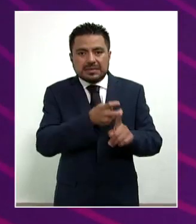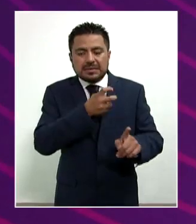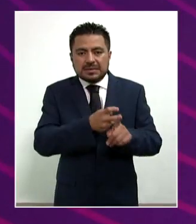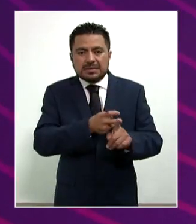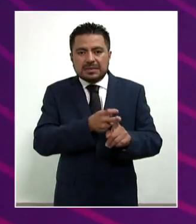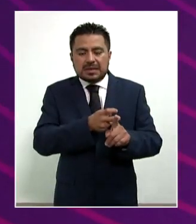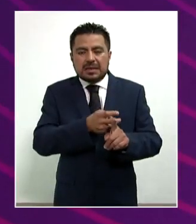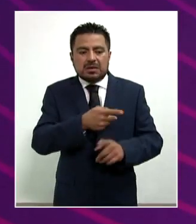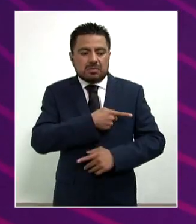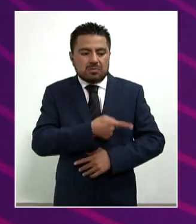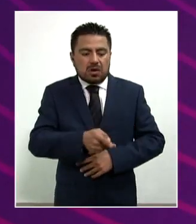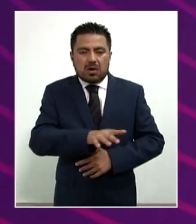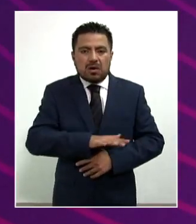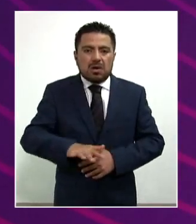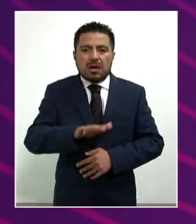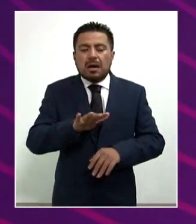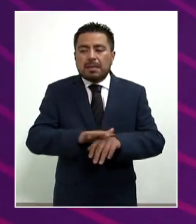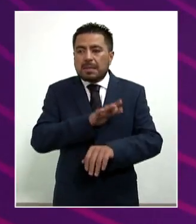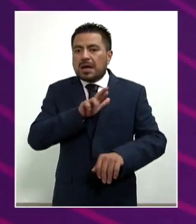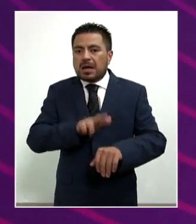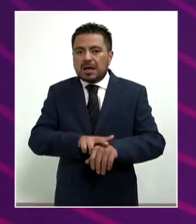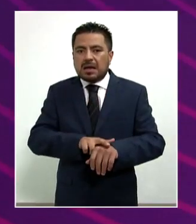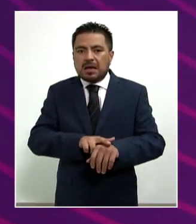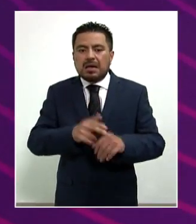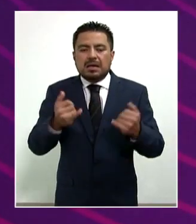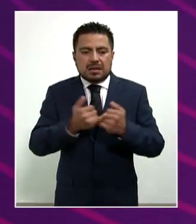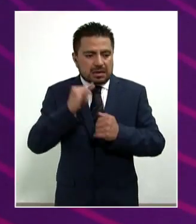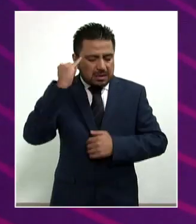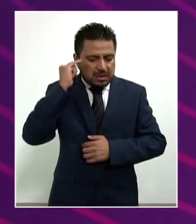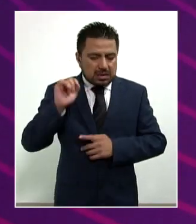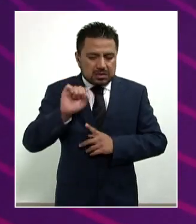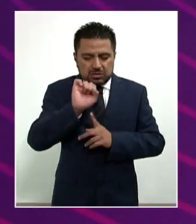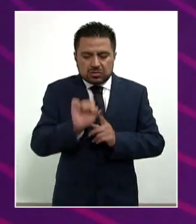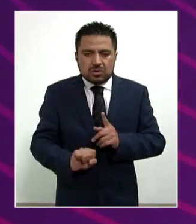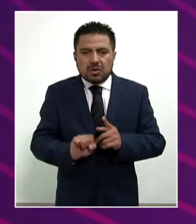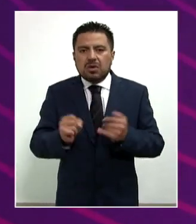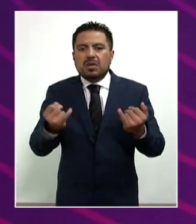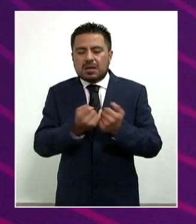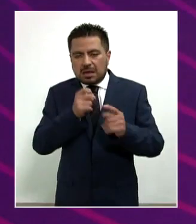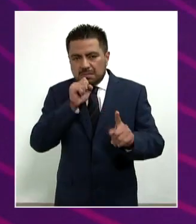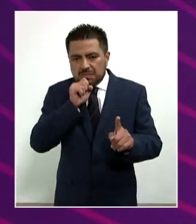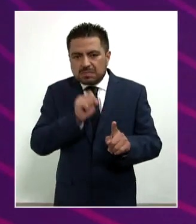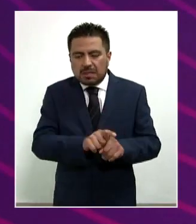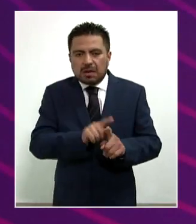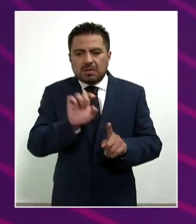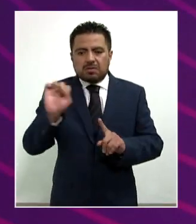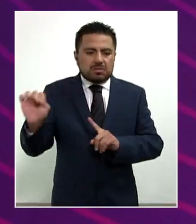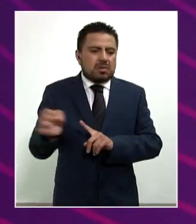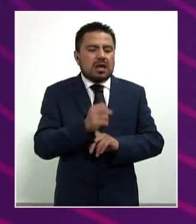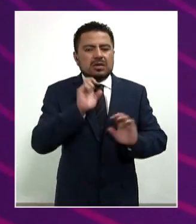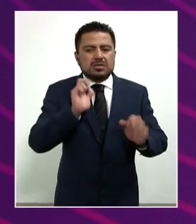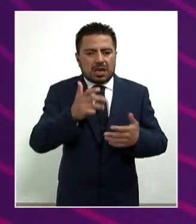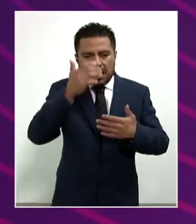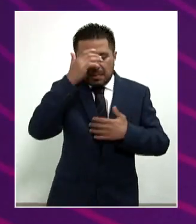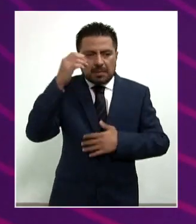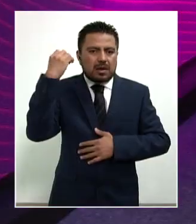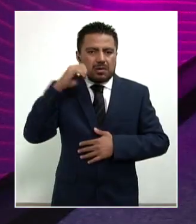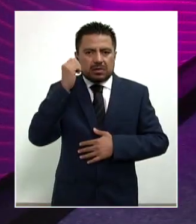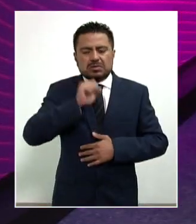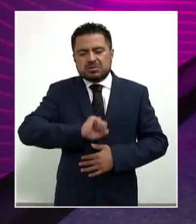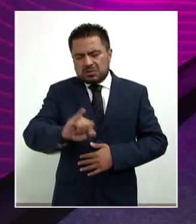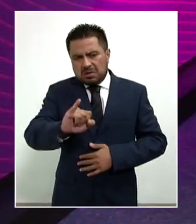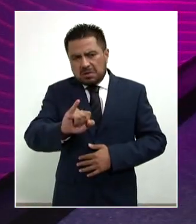esos son los pobres. Los pobres en México, la mayoría, también los indígenas del sur, también, sí, también voltean a ver a Chiapas y a Oaxaca, por